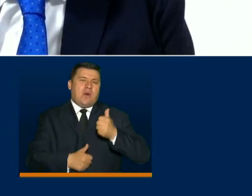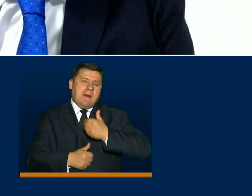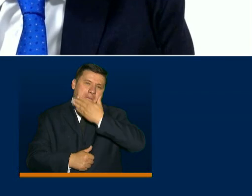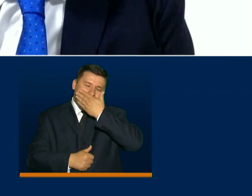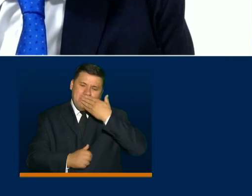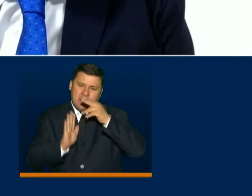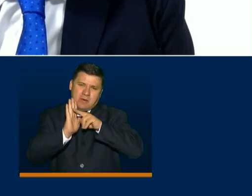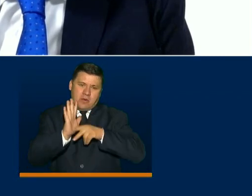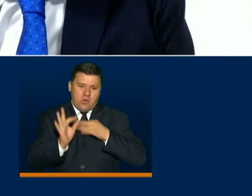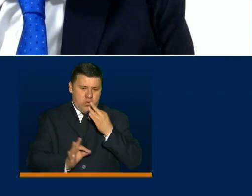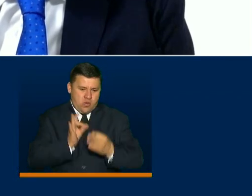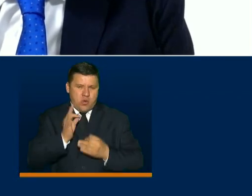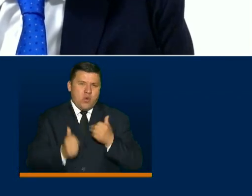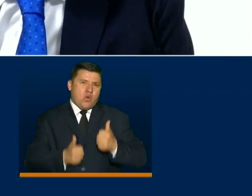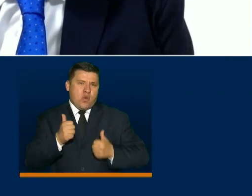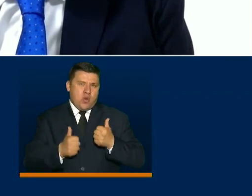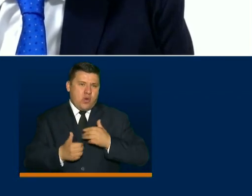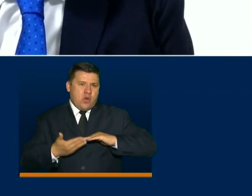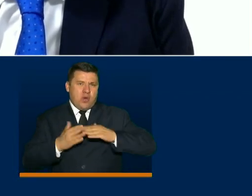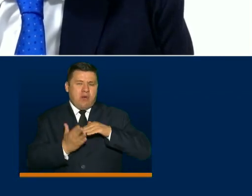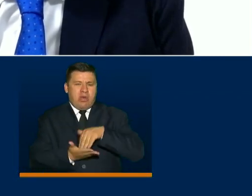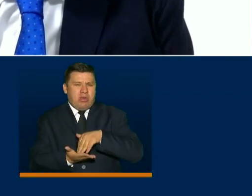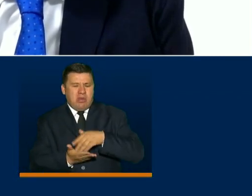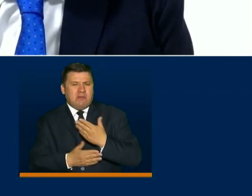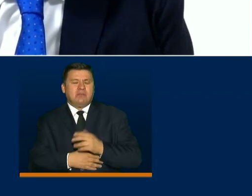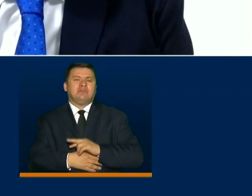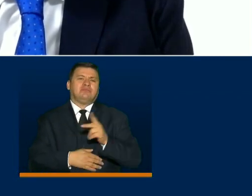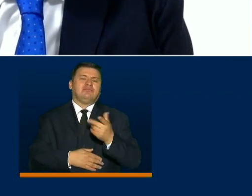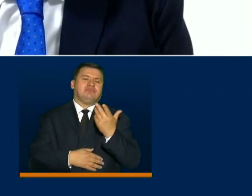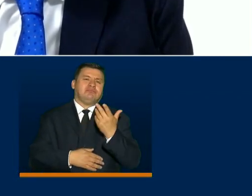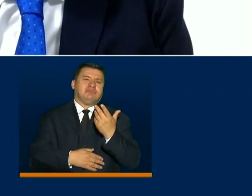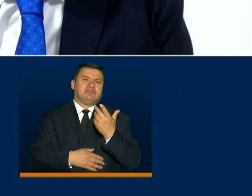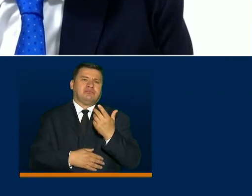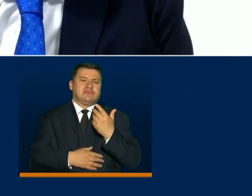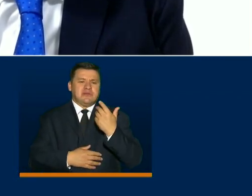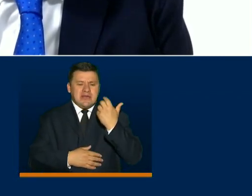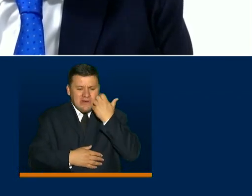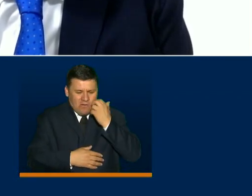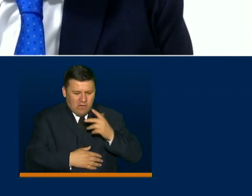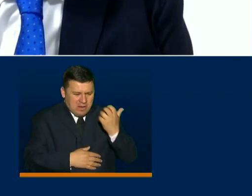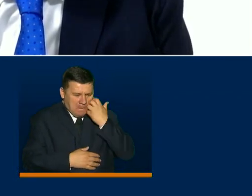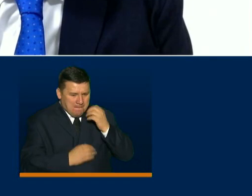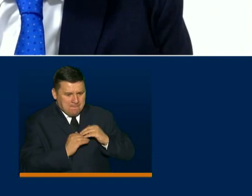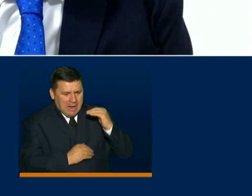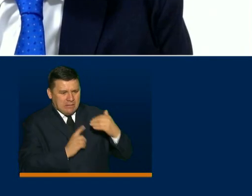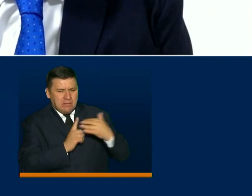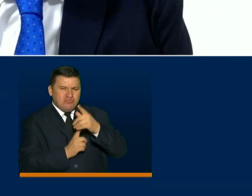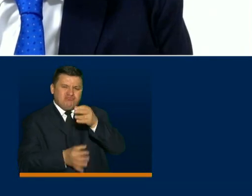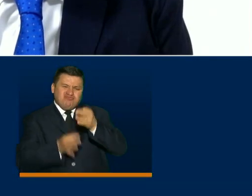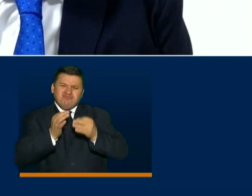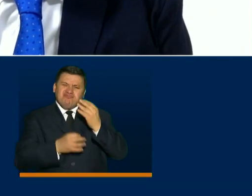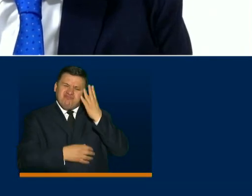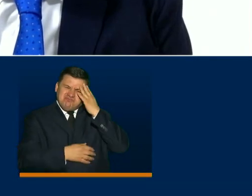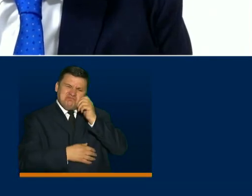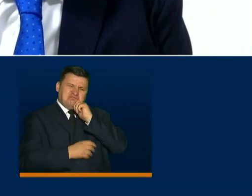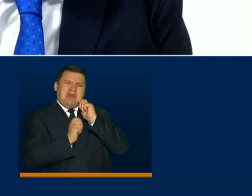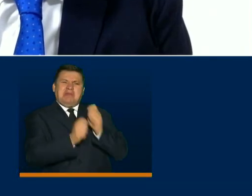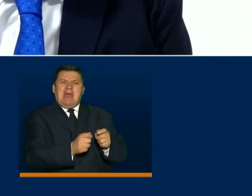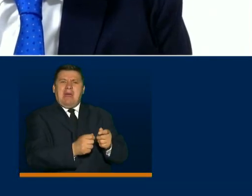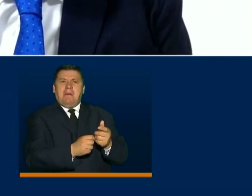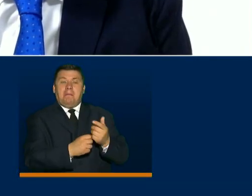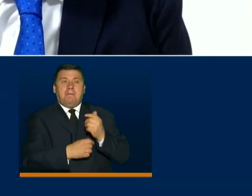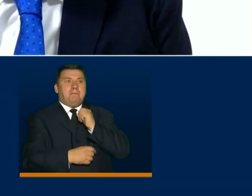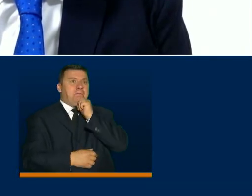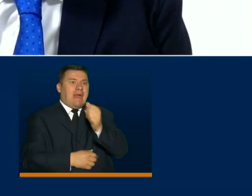mejores medidas de cuidado, cuál es la población más vulnerable, y lo otro, qué tipo de comorbilidades son las que a su juicio están presentando